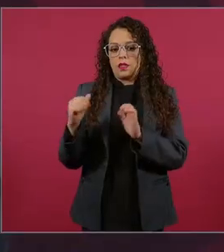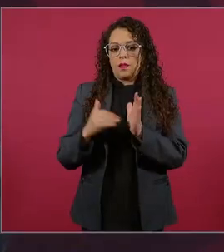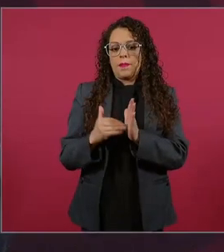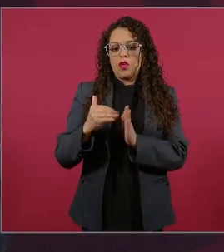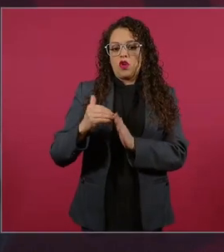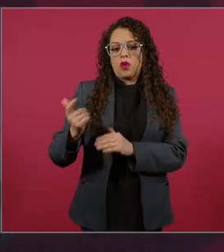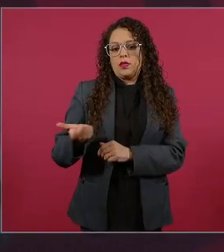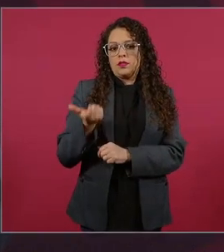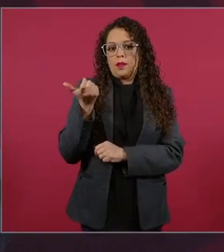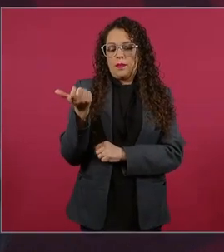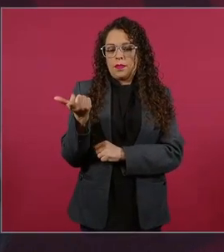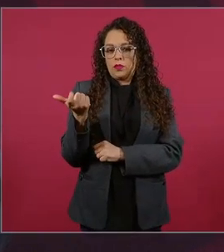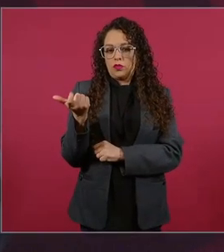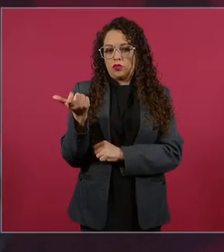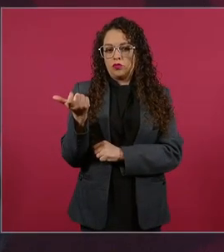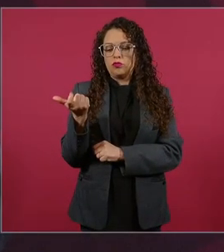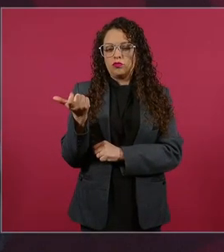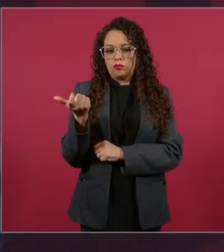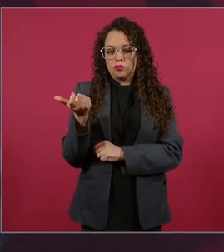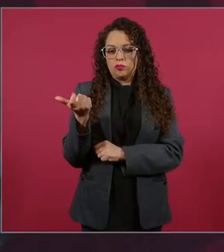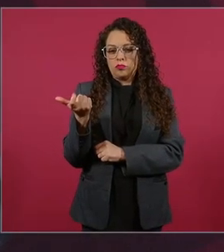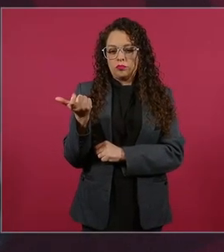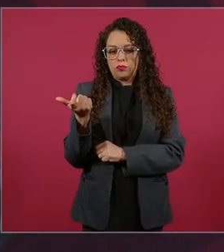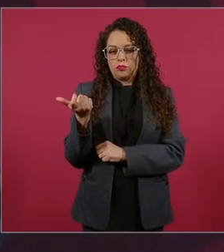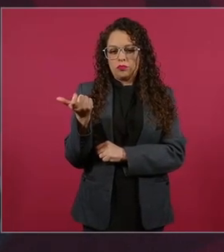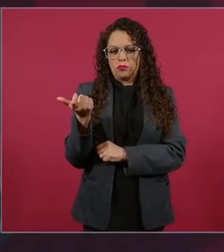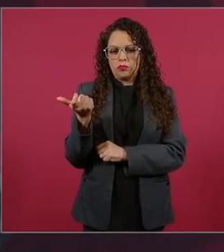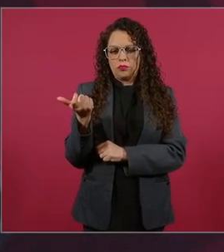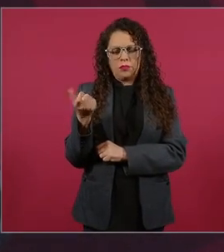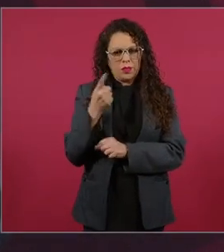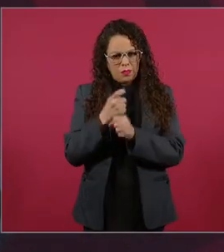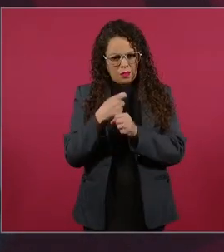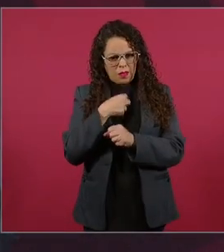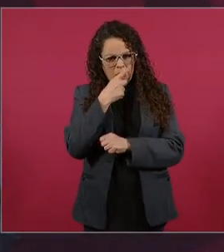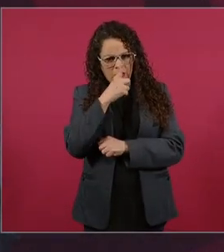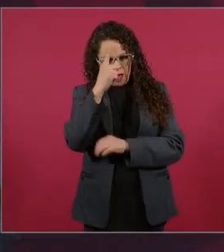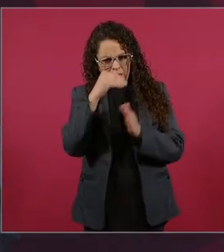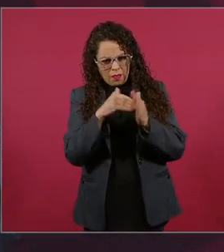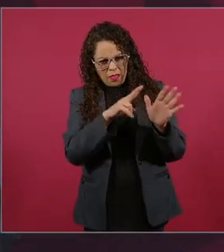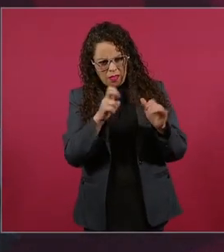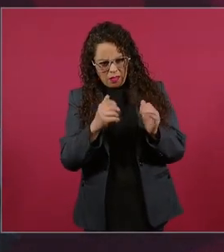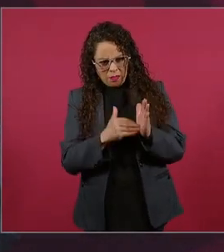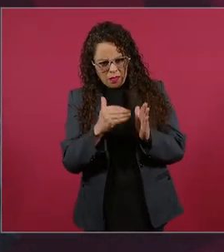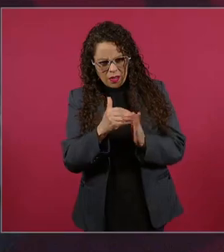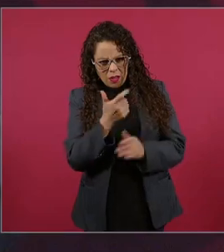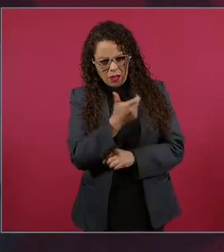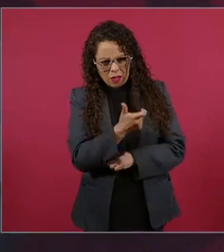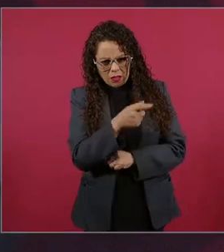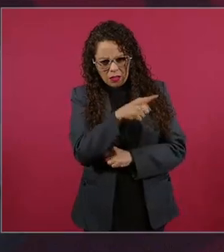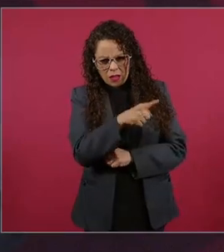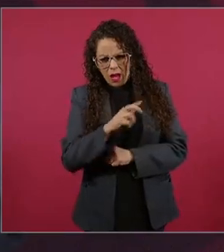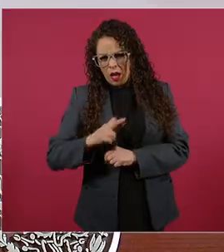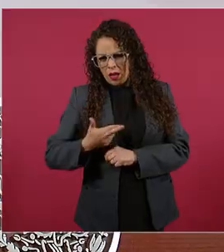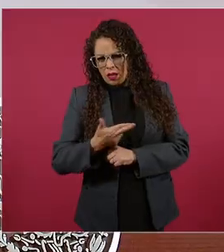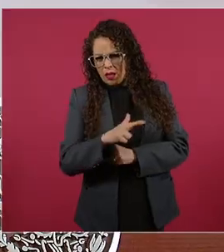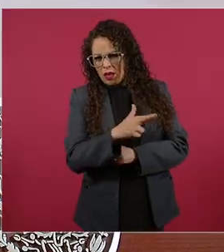millones de pesos. Dije al principio 1.200 millones de pesos, ¿no?